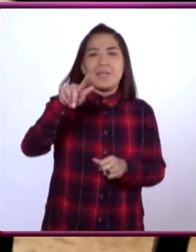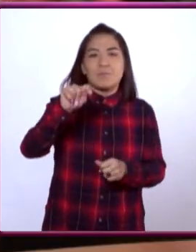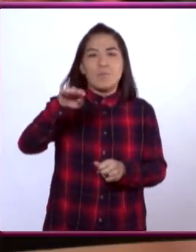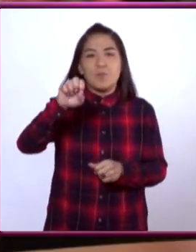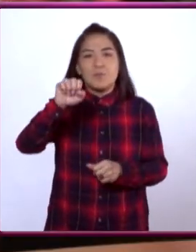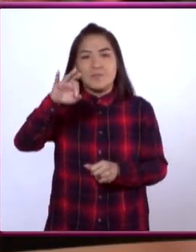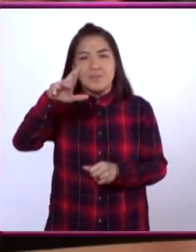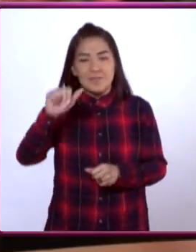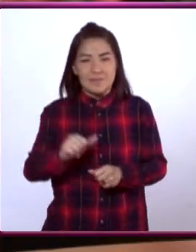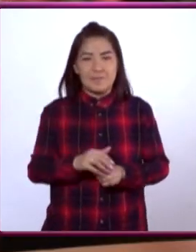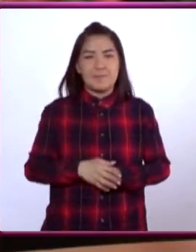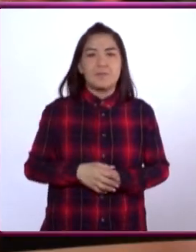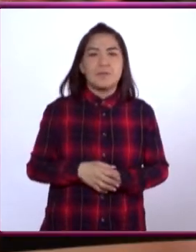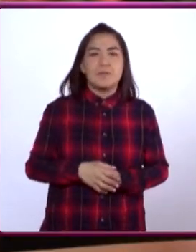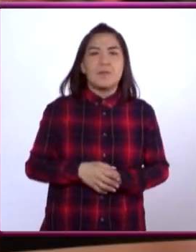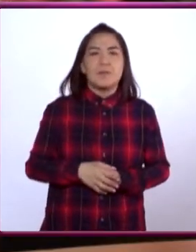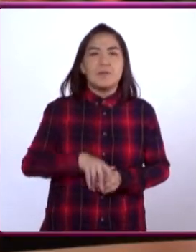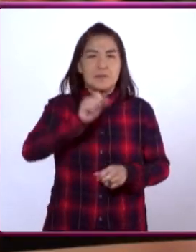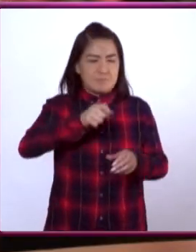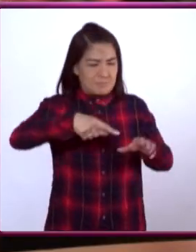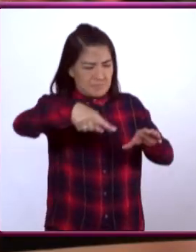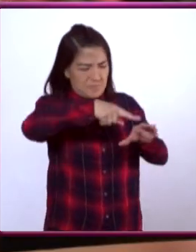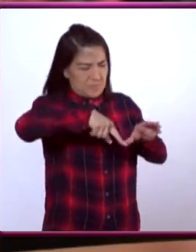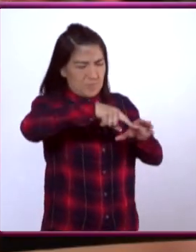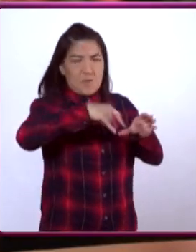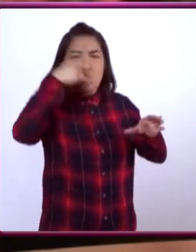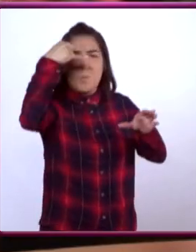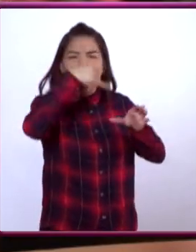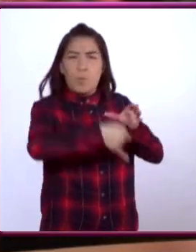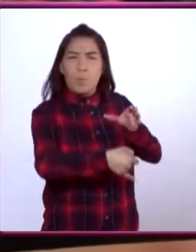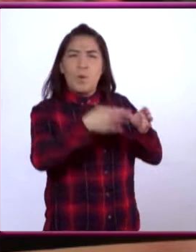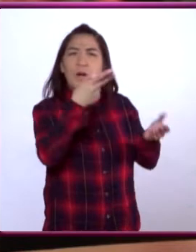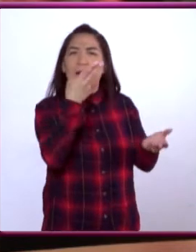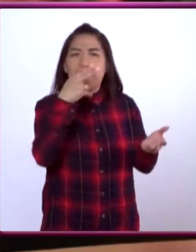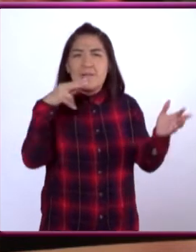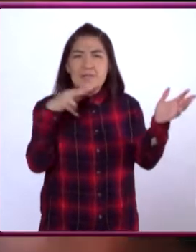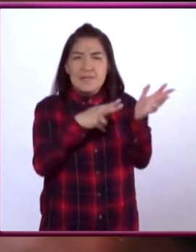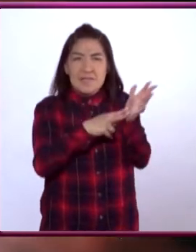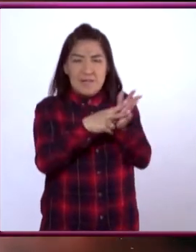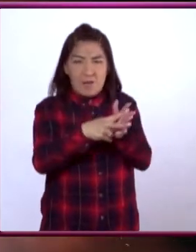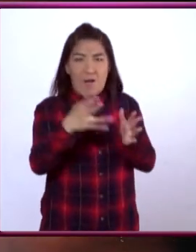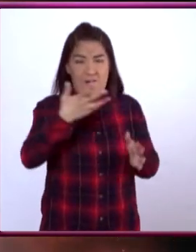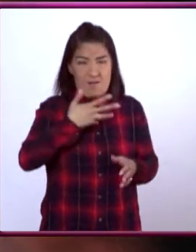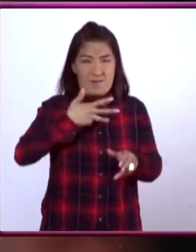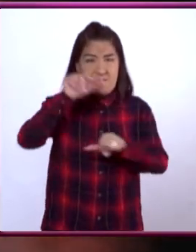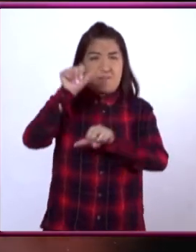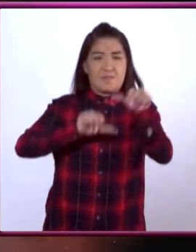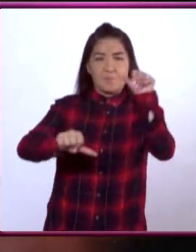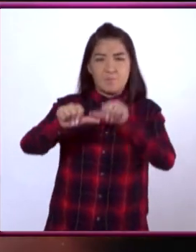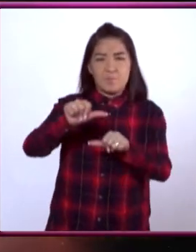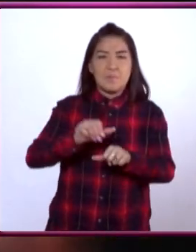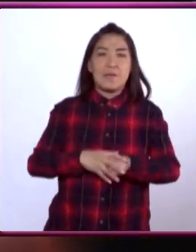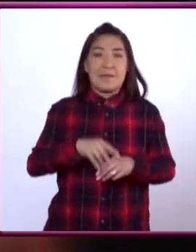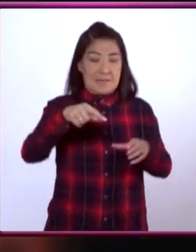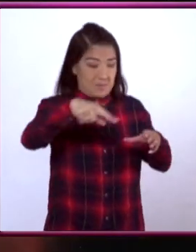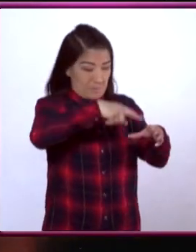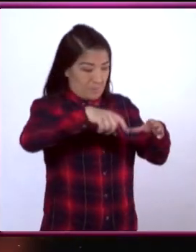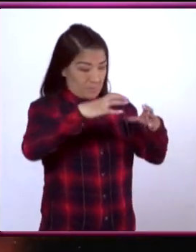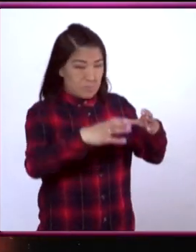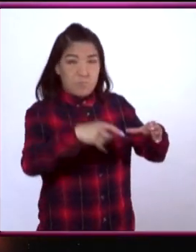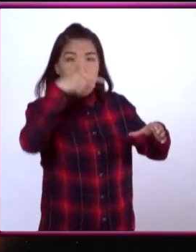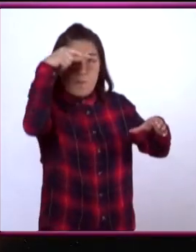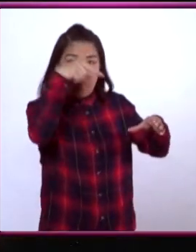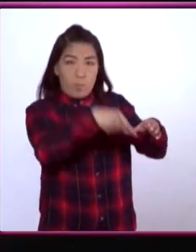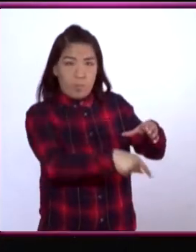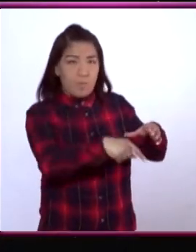etcétera, ¿no? ¿Y en los agujeros negros hay átomos? Sí, bueno, el agujero negro a final de